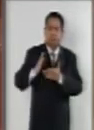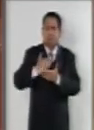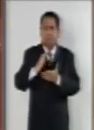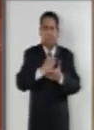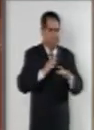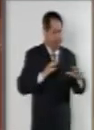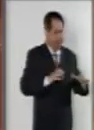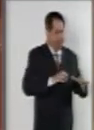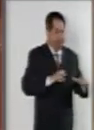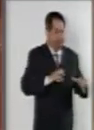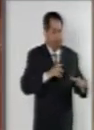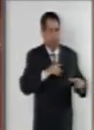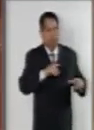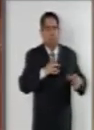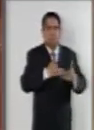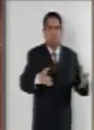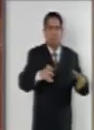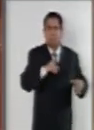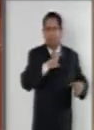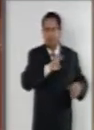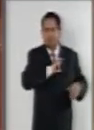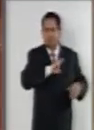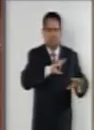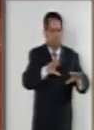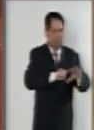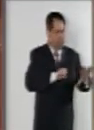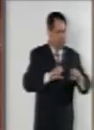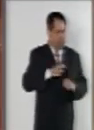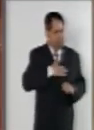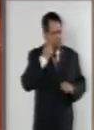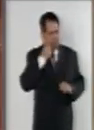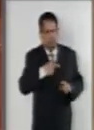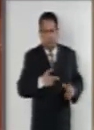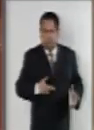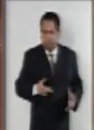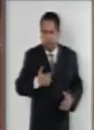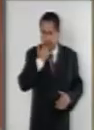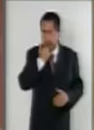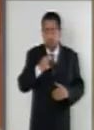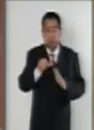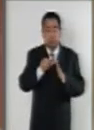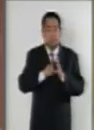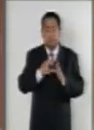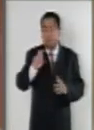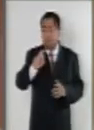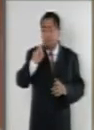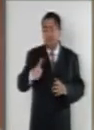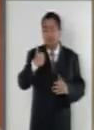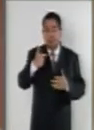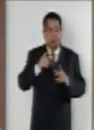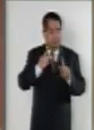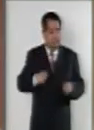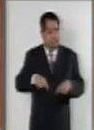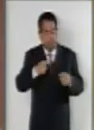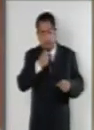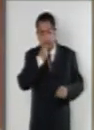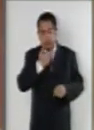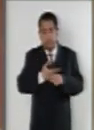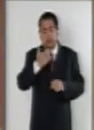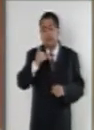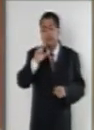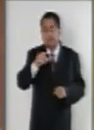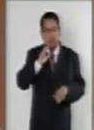privatizando partes del territorio nacional. En el artículo 36 se otorgan amplias facultades a la Secretaría de